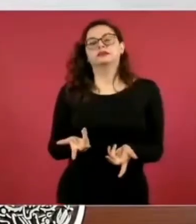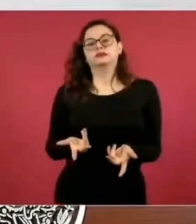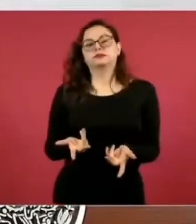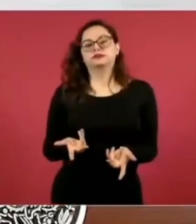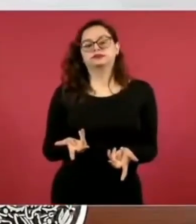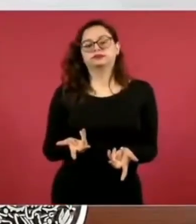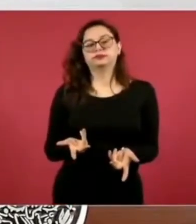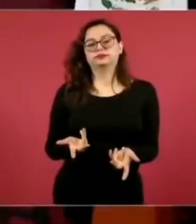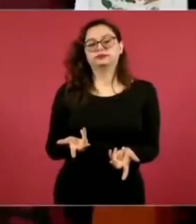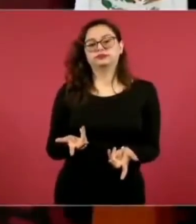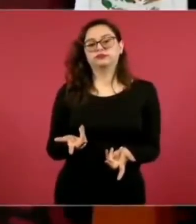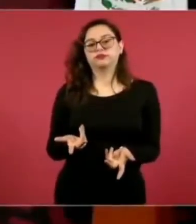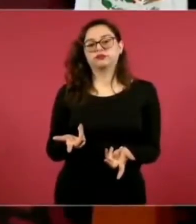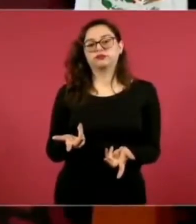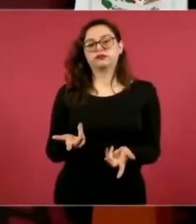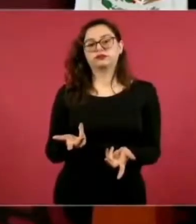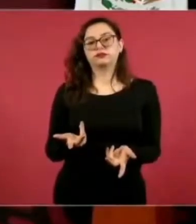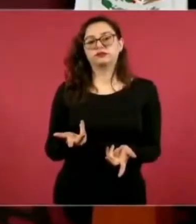y